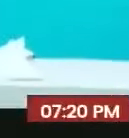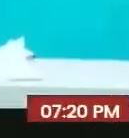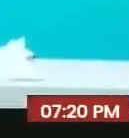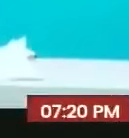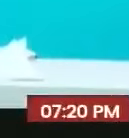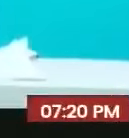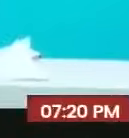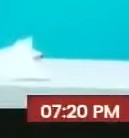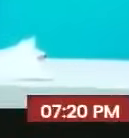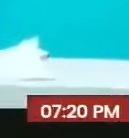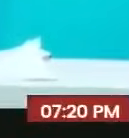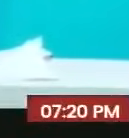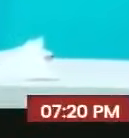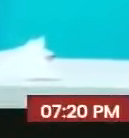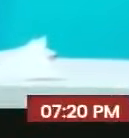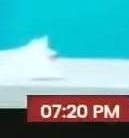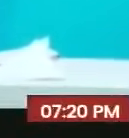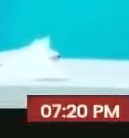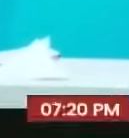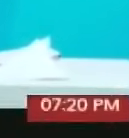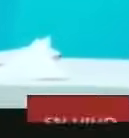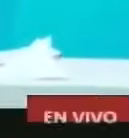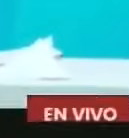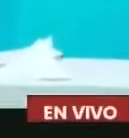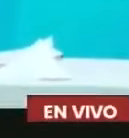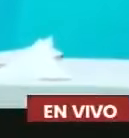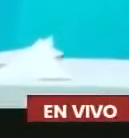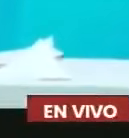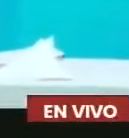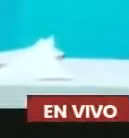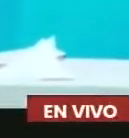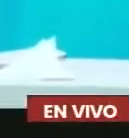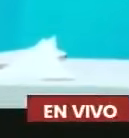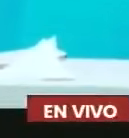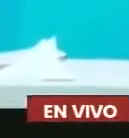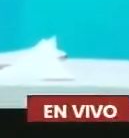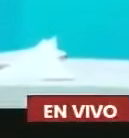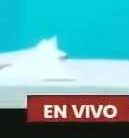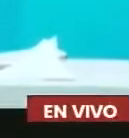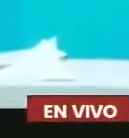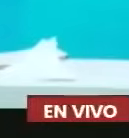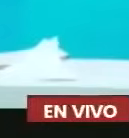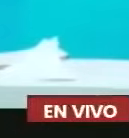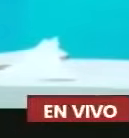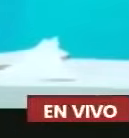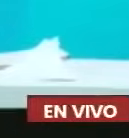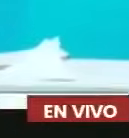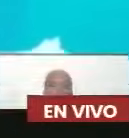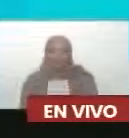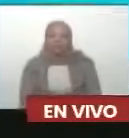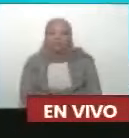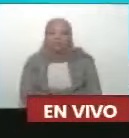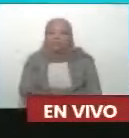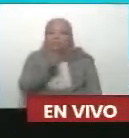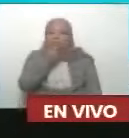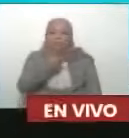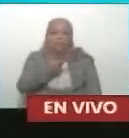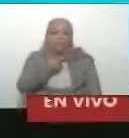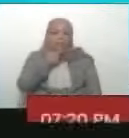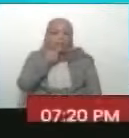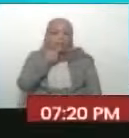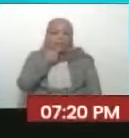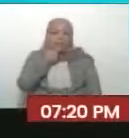¡Qué belleza! Yo le dije a Yulimar que yo Bueno, Silvia y yo nunca hemos ido a Canaima.